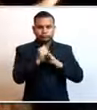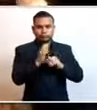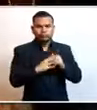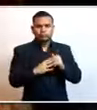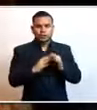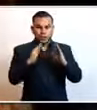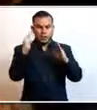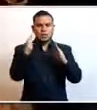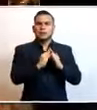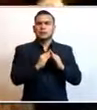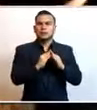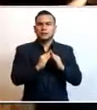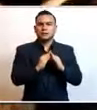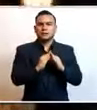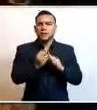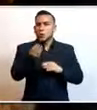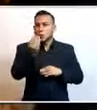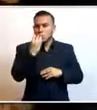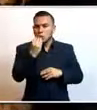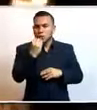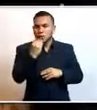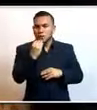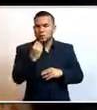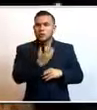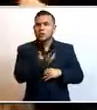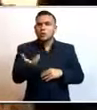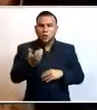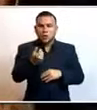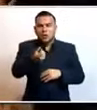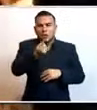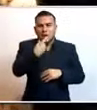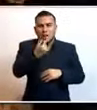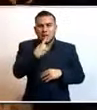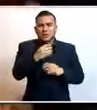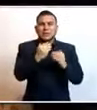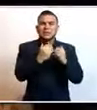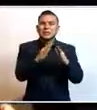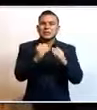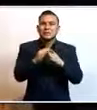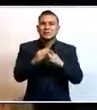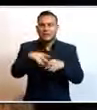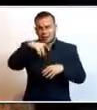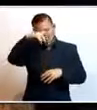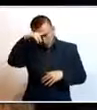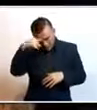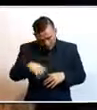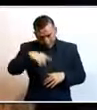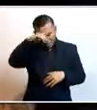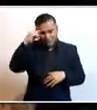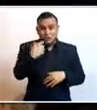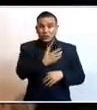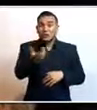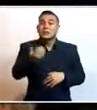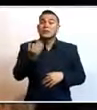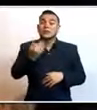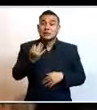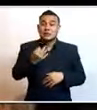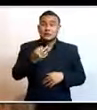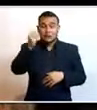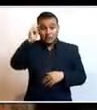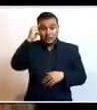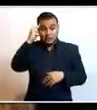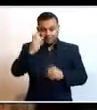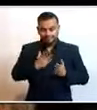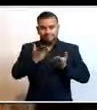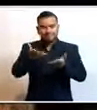de viviendas, en forma de alimentos, en forma de medicamentos, en forma de trabajo, en forma de lo que sea. Pero nosotros